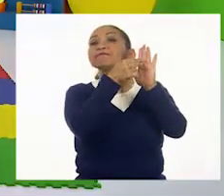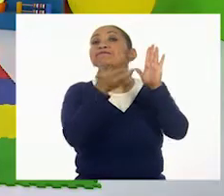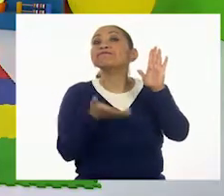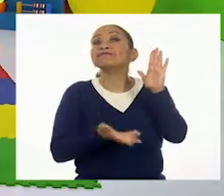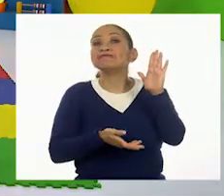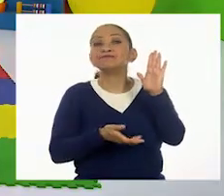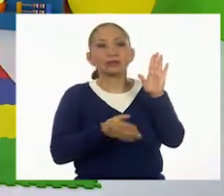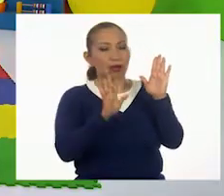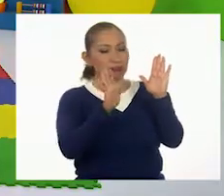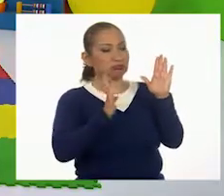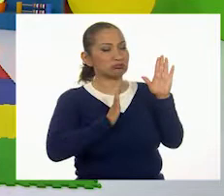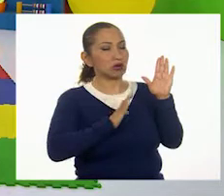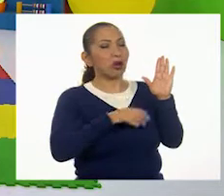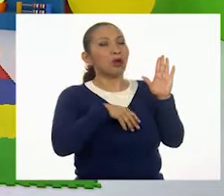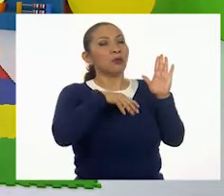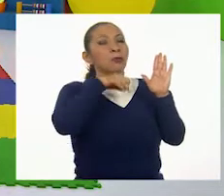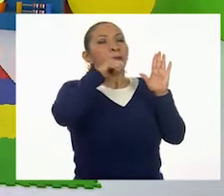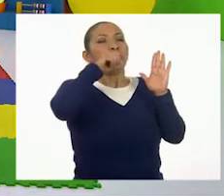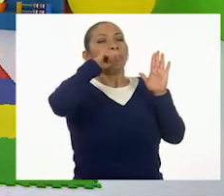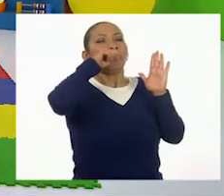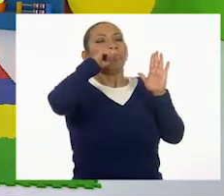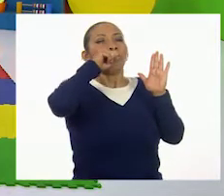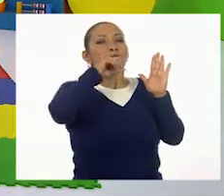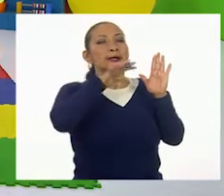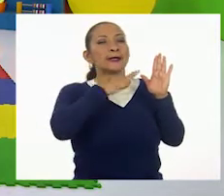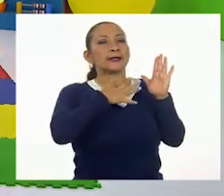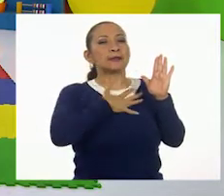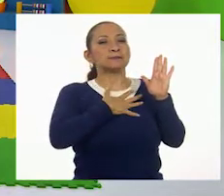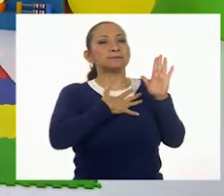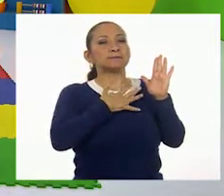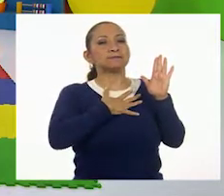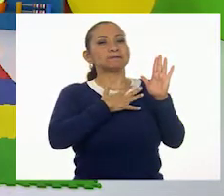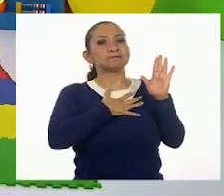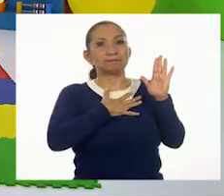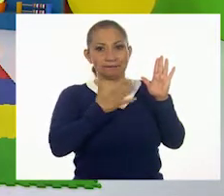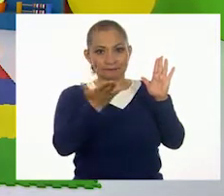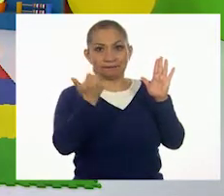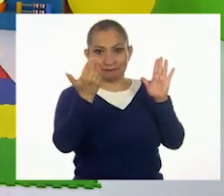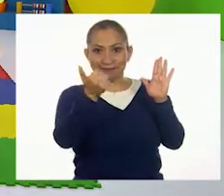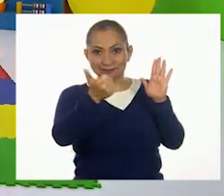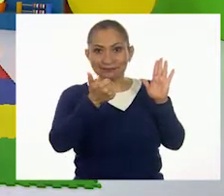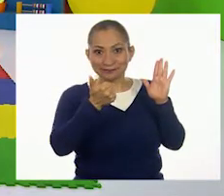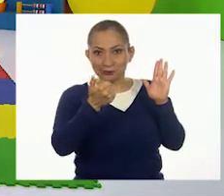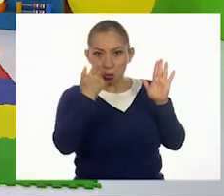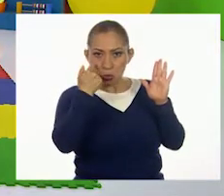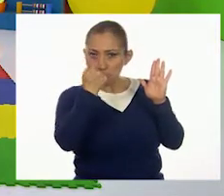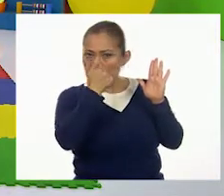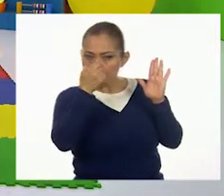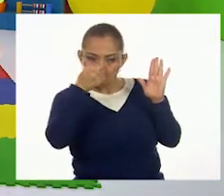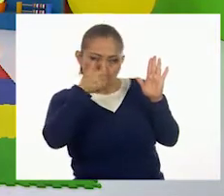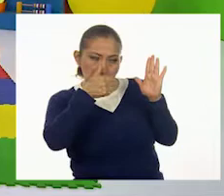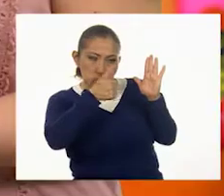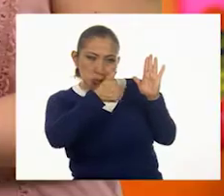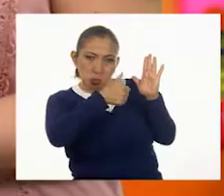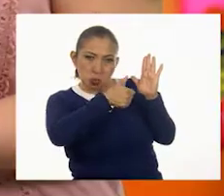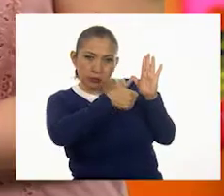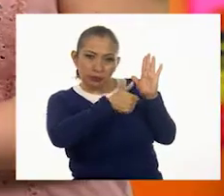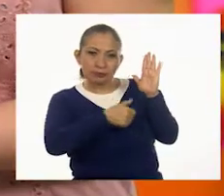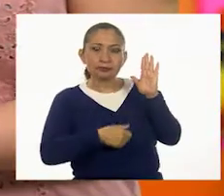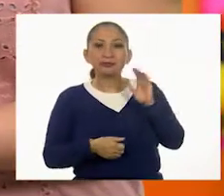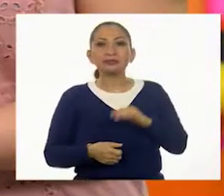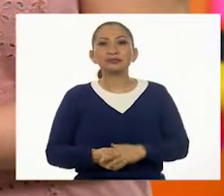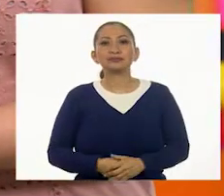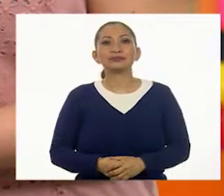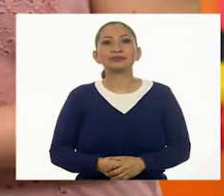Ay, a ver, con calma. Respiremos profundo. Eso, ayúdenme. Poder de observación.